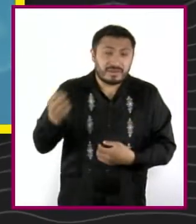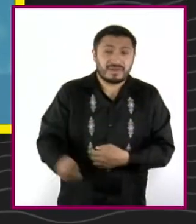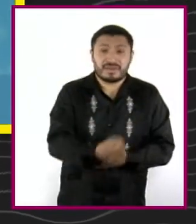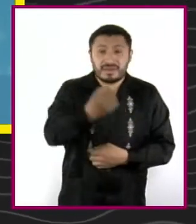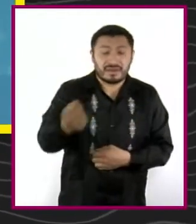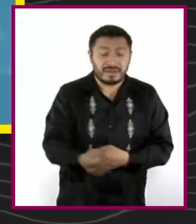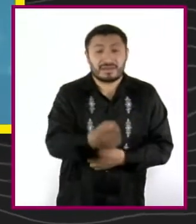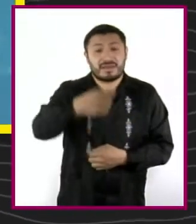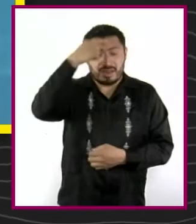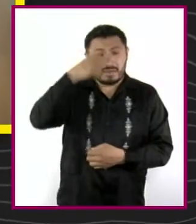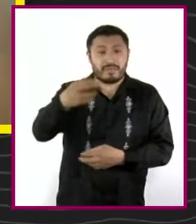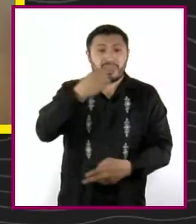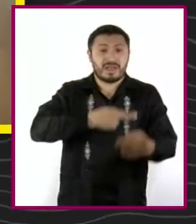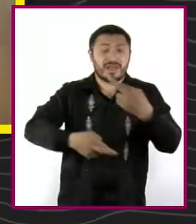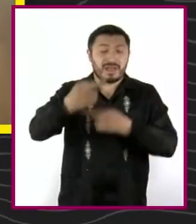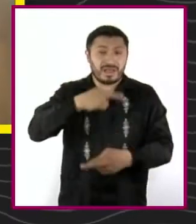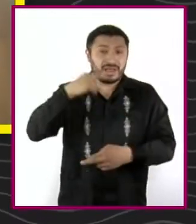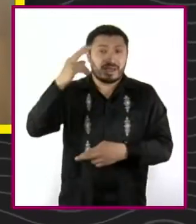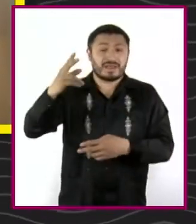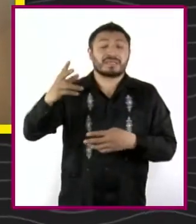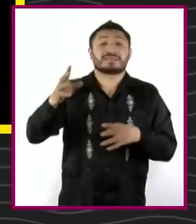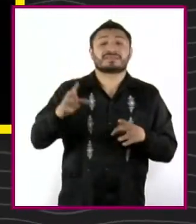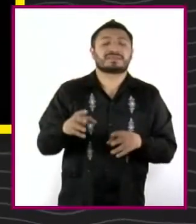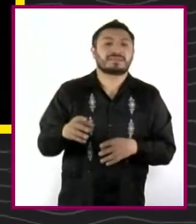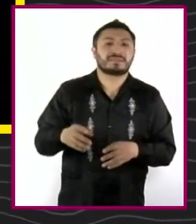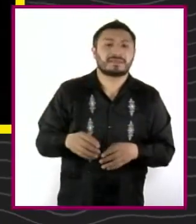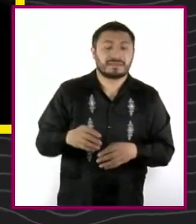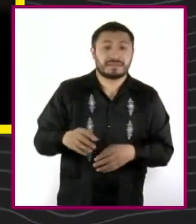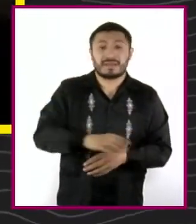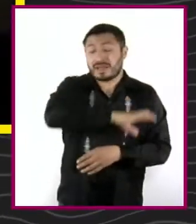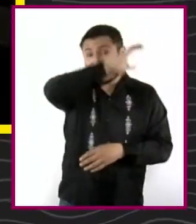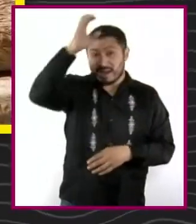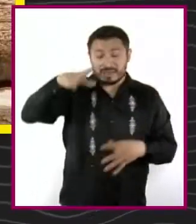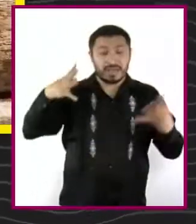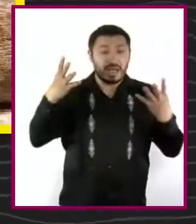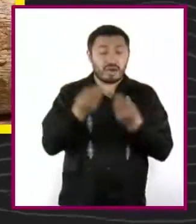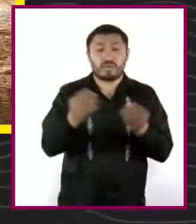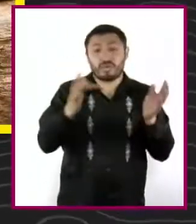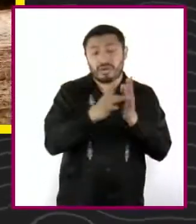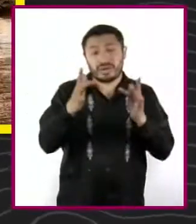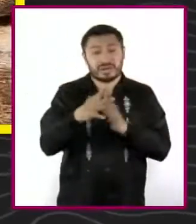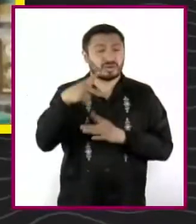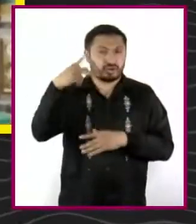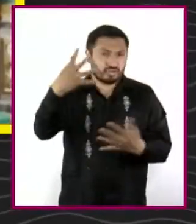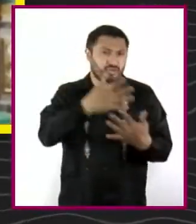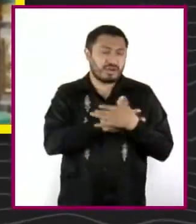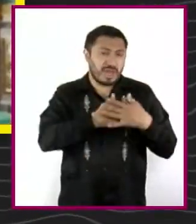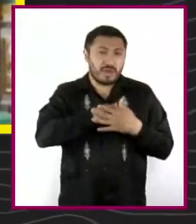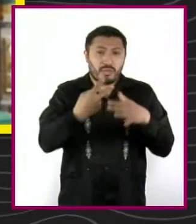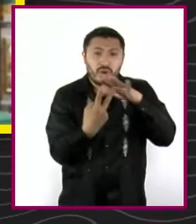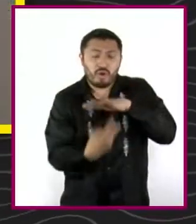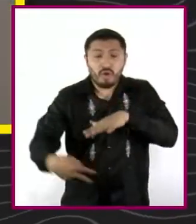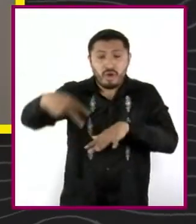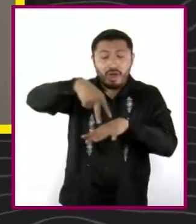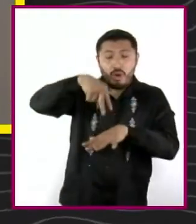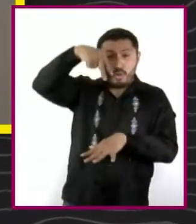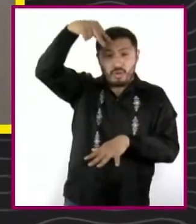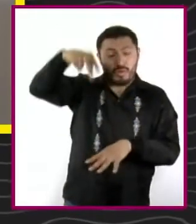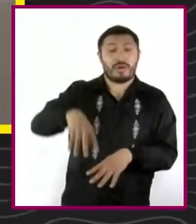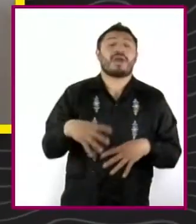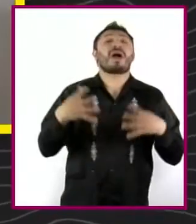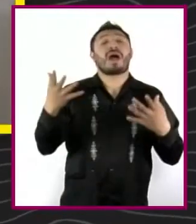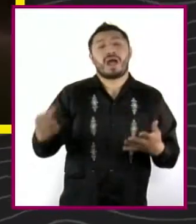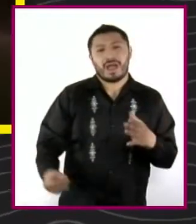al paraíso perdido, pues la figura de Jesús, con su pasión y su resurrección, trajo consigo una